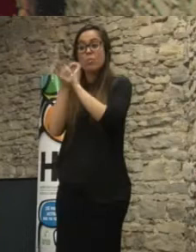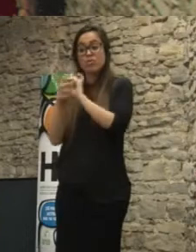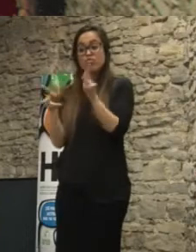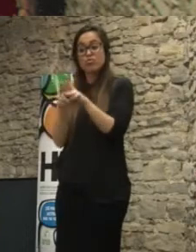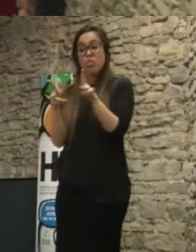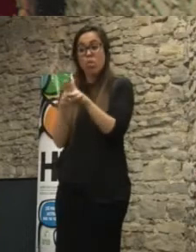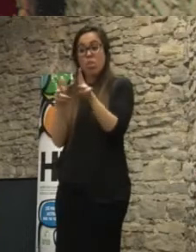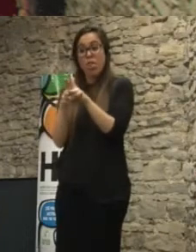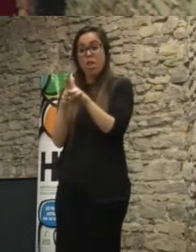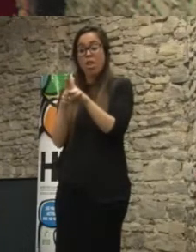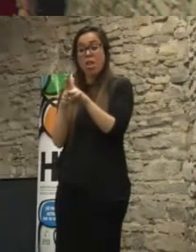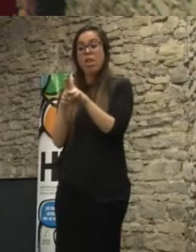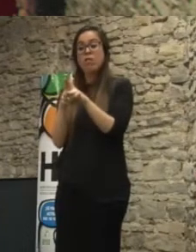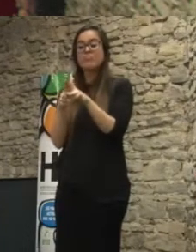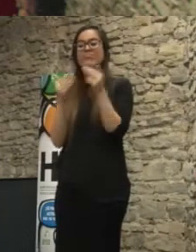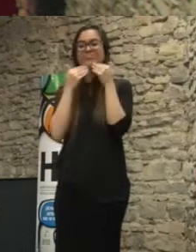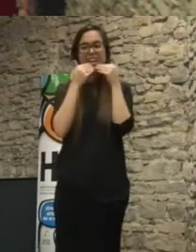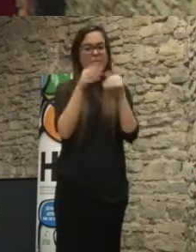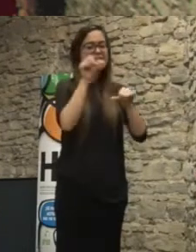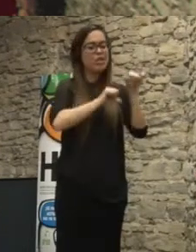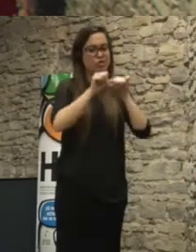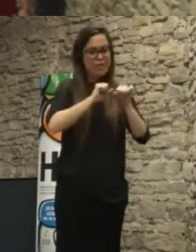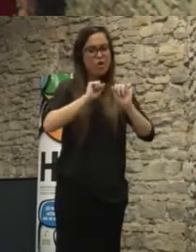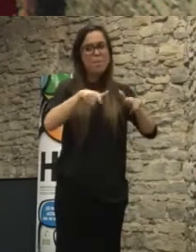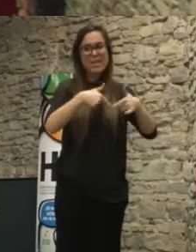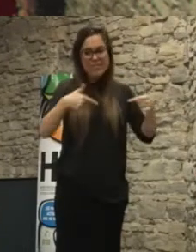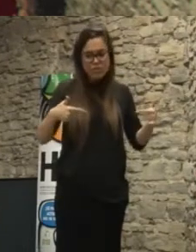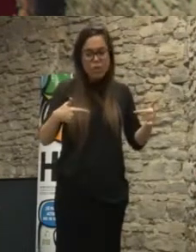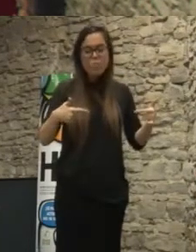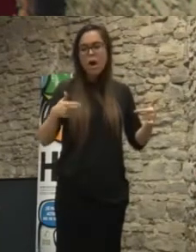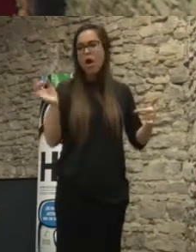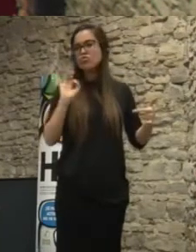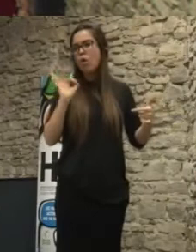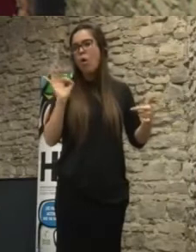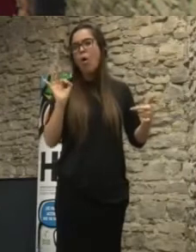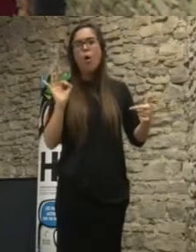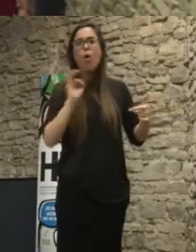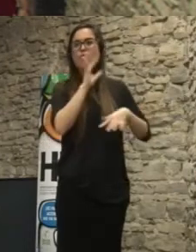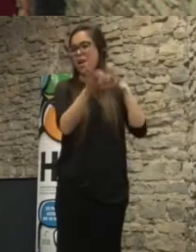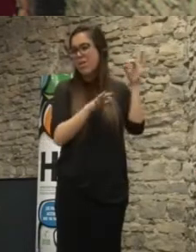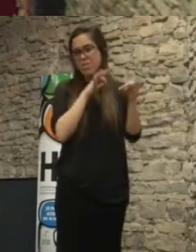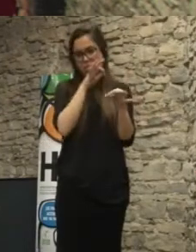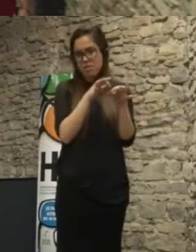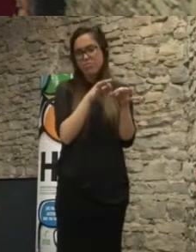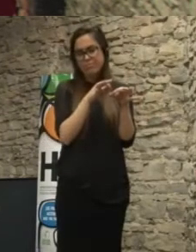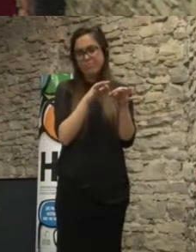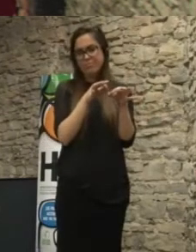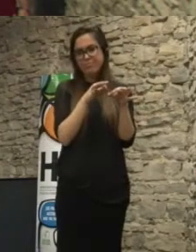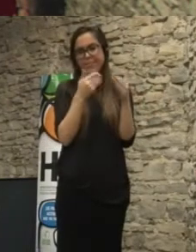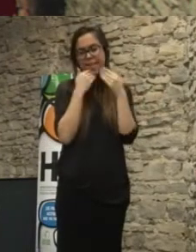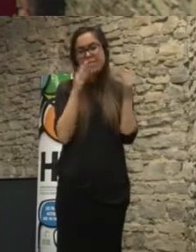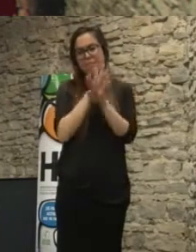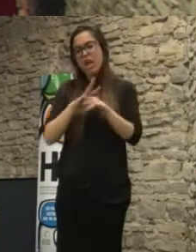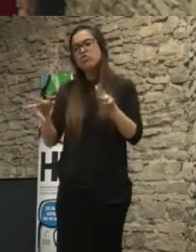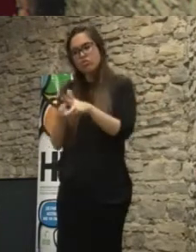con la actividad desde colectivos y desde plataformas y desde formas organizativas mucho más abiertas, ¿no?